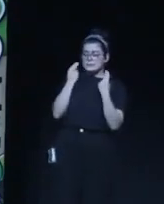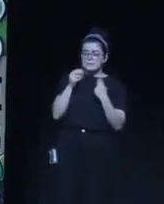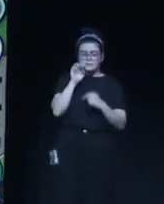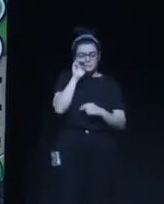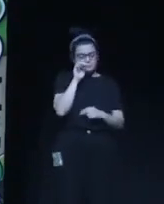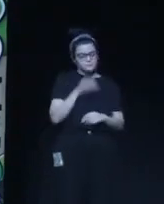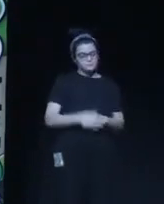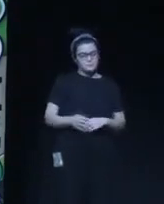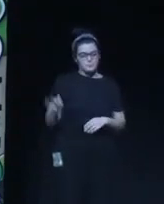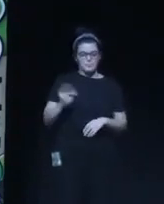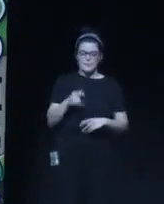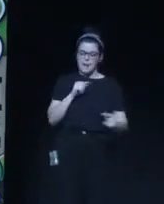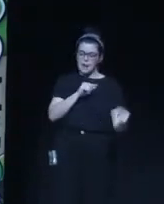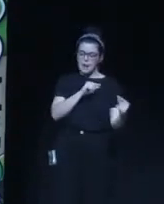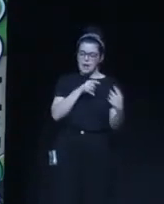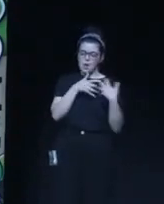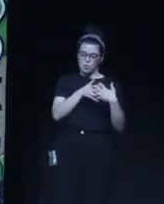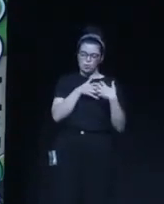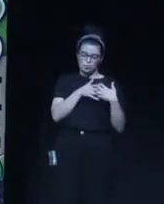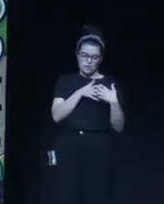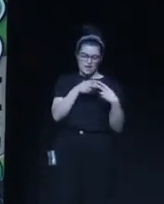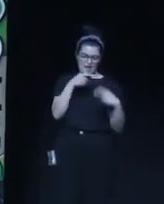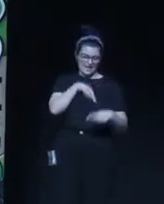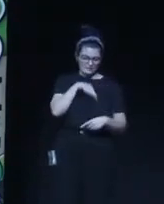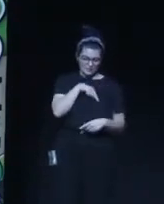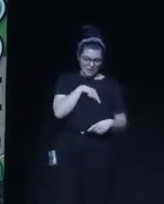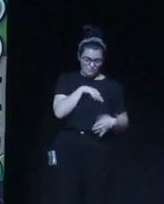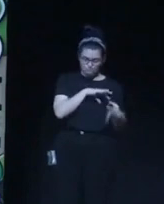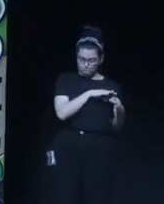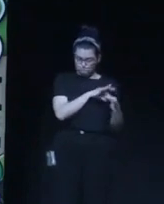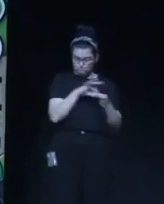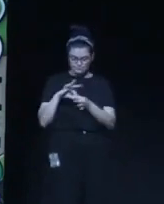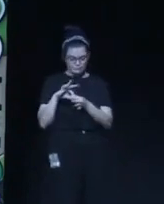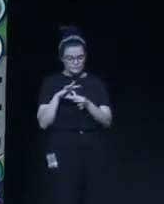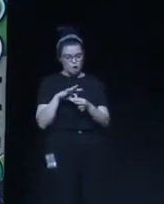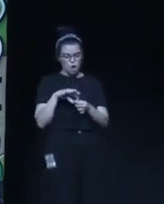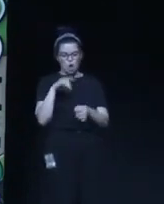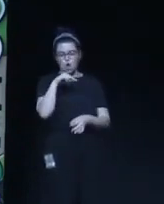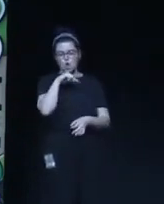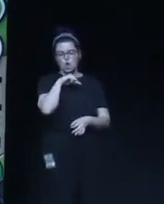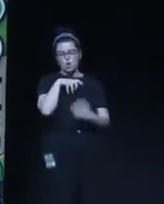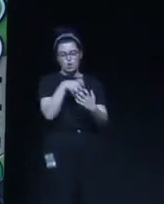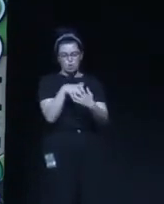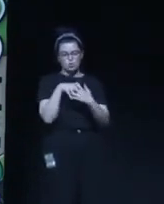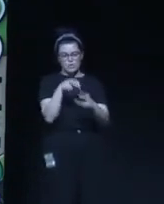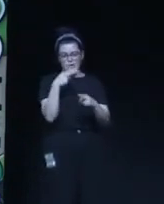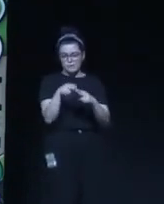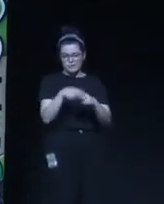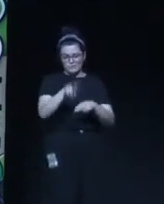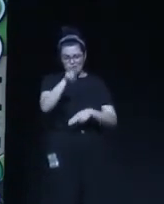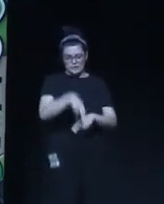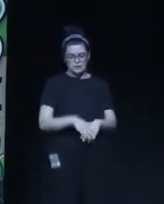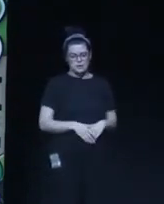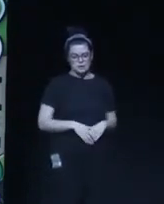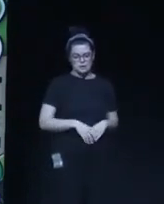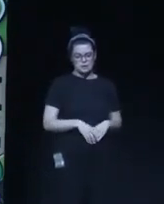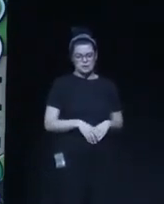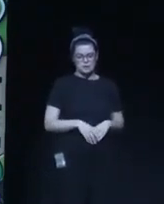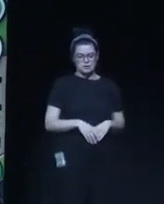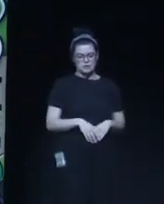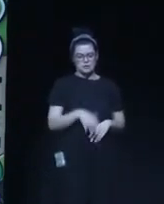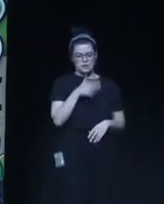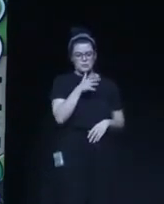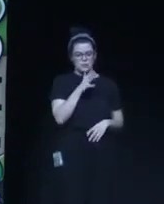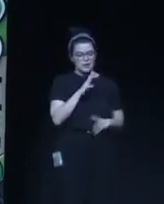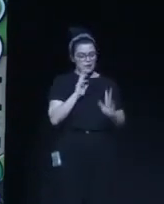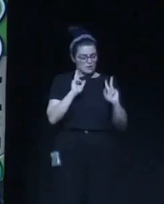lucha ética es una lucha política siempre. La lucha ética es una lucha política. La lucha ética y el esfuerzo ético no es